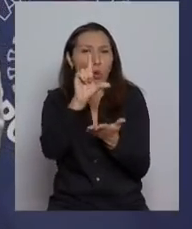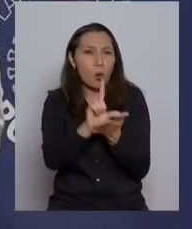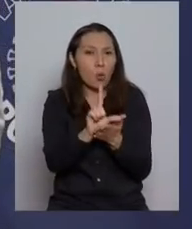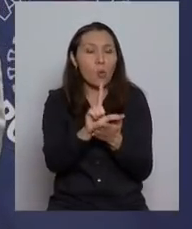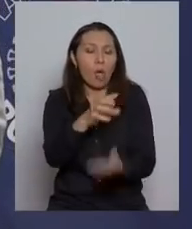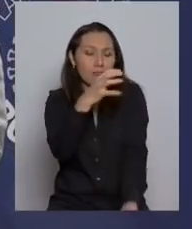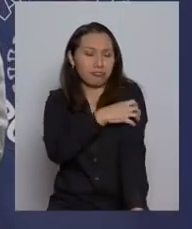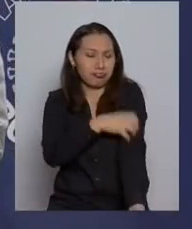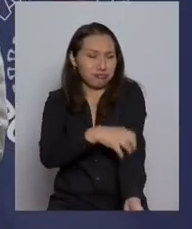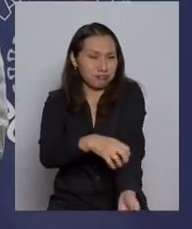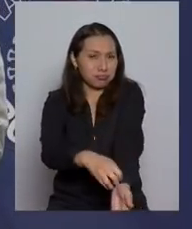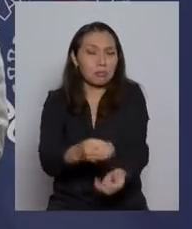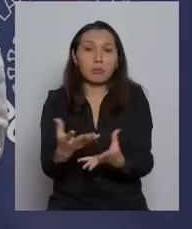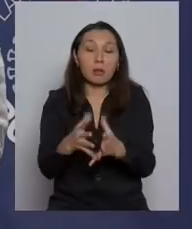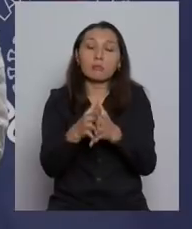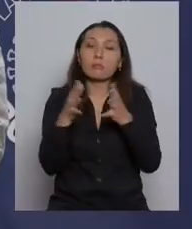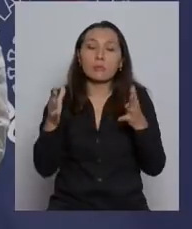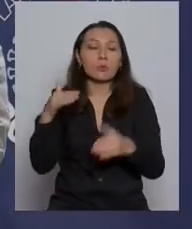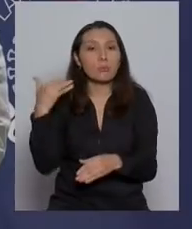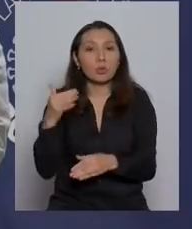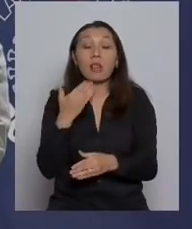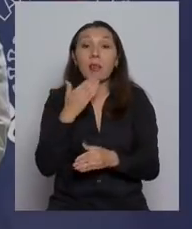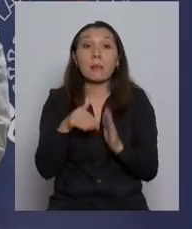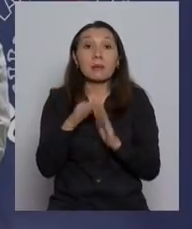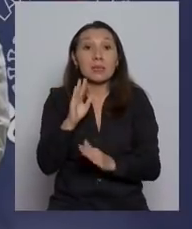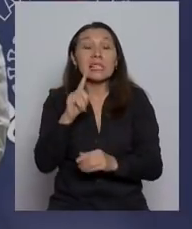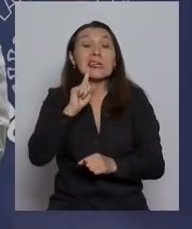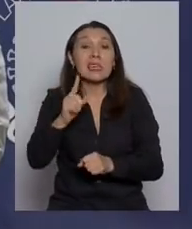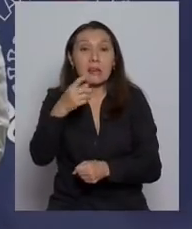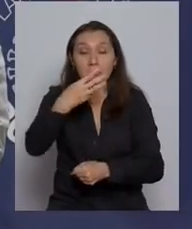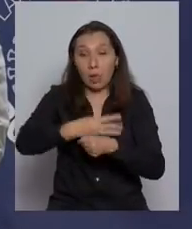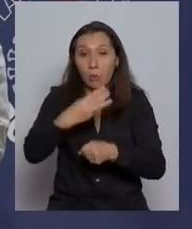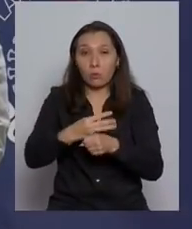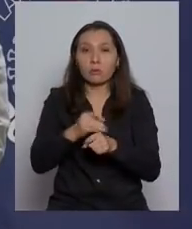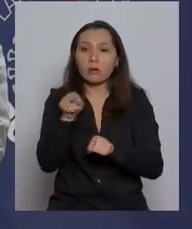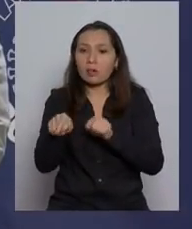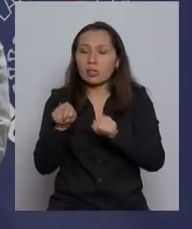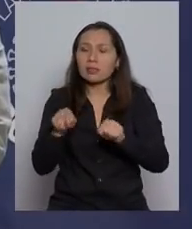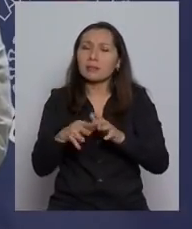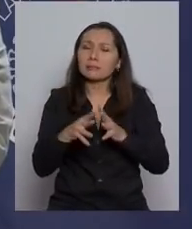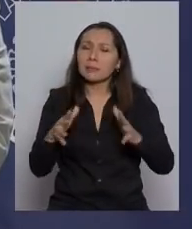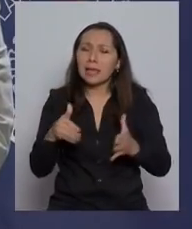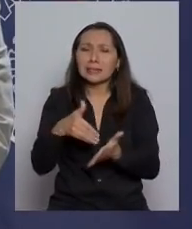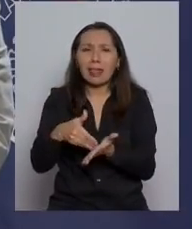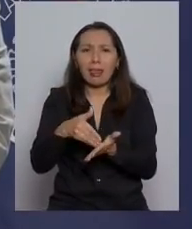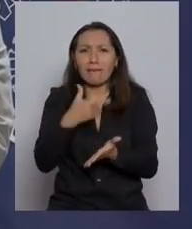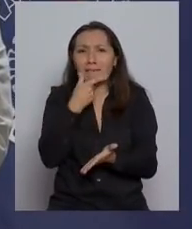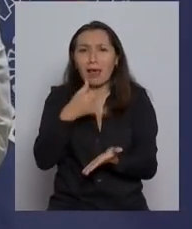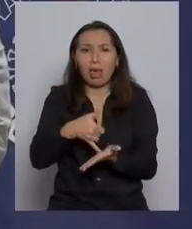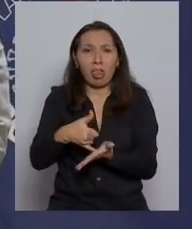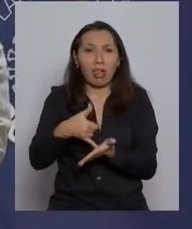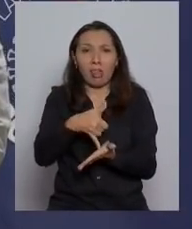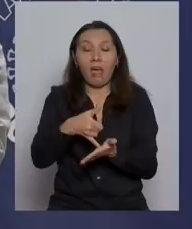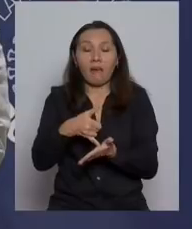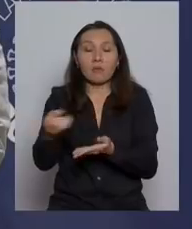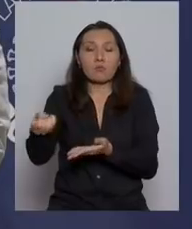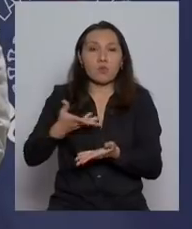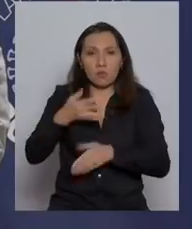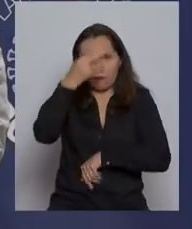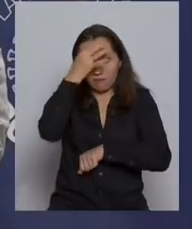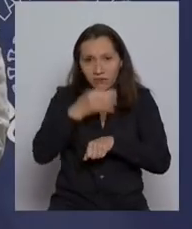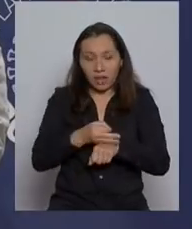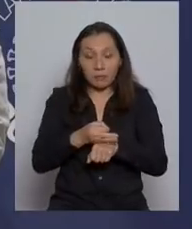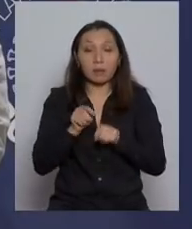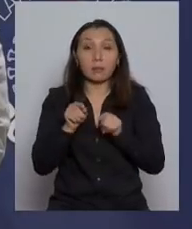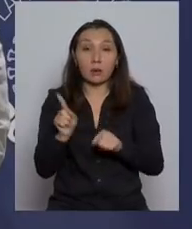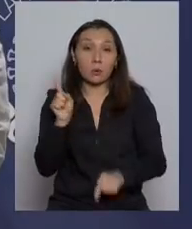nuestro país, porque es muy importante, porque son los adultos mayores las personas más vulnerables de esta enfermedad.